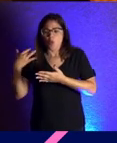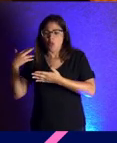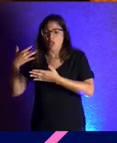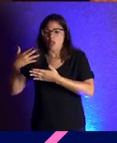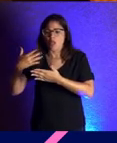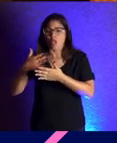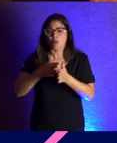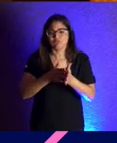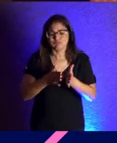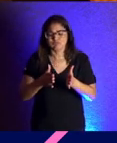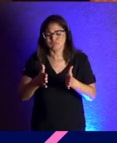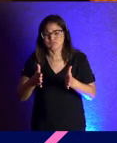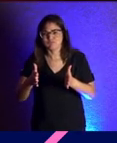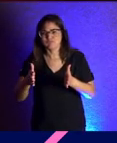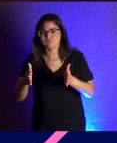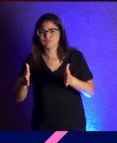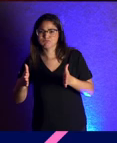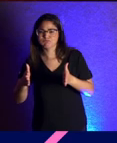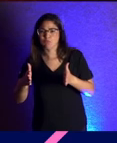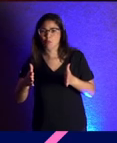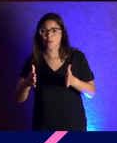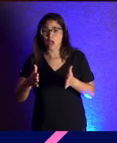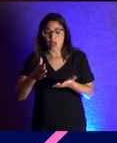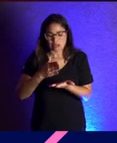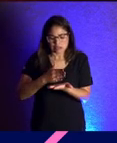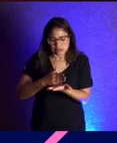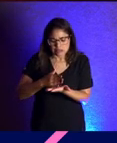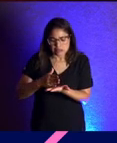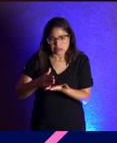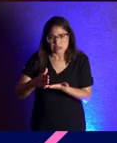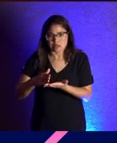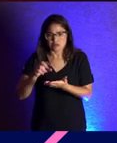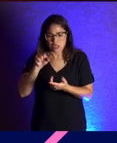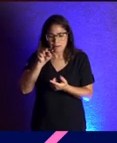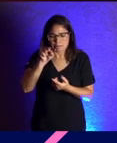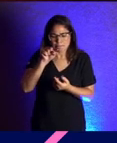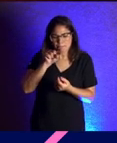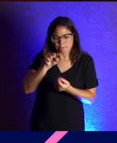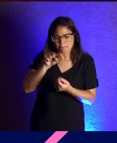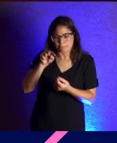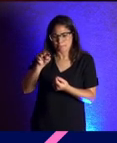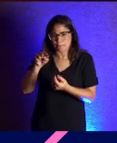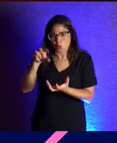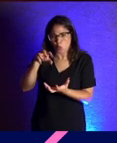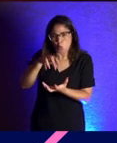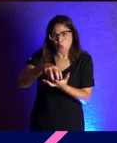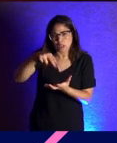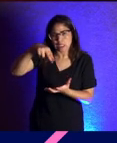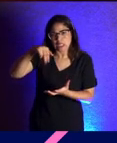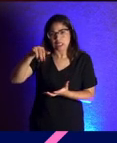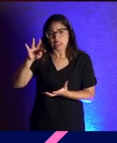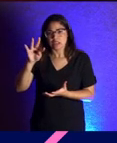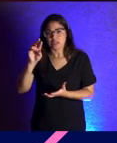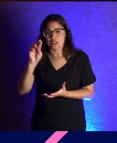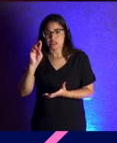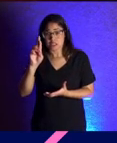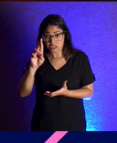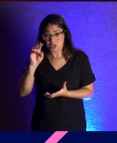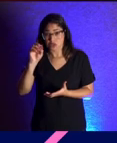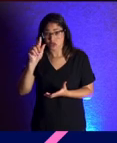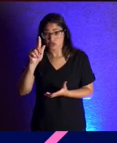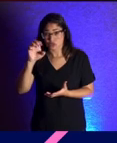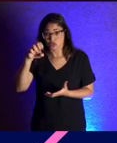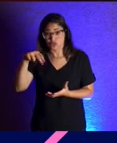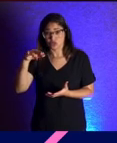muy raro de concentración. El nitrógeno, lo que nosotros nos da la hipótesis de que algo está pasando ahí, no necesariamente estamos haciendo